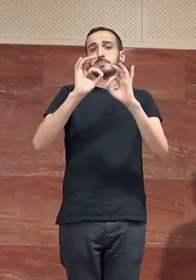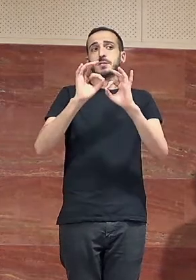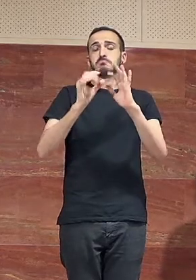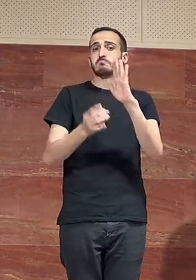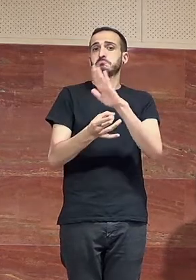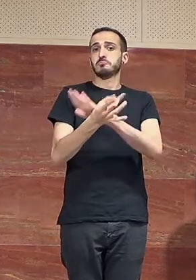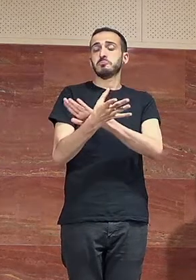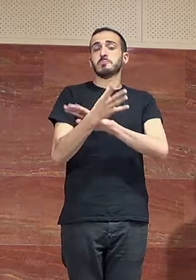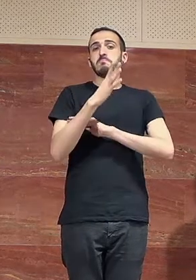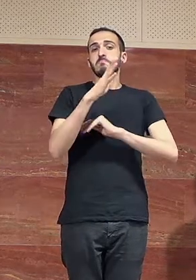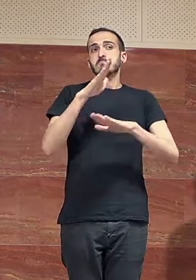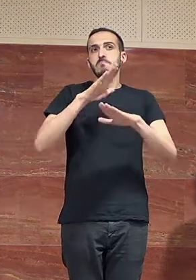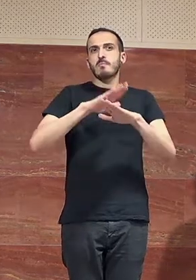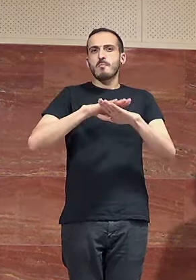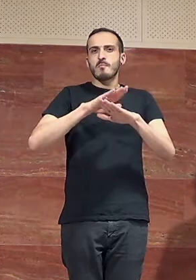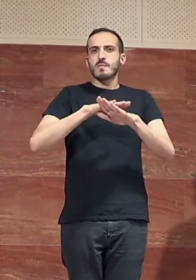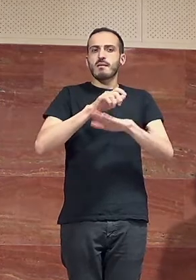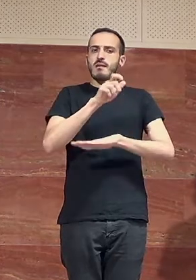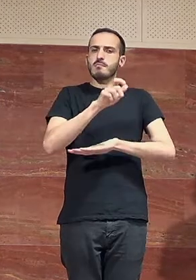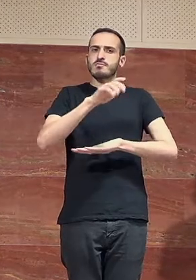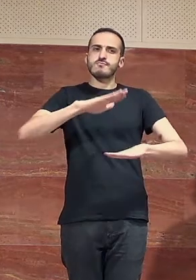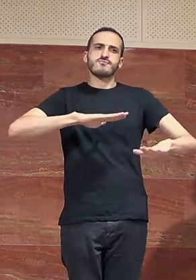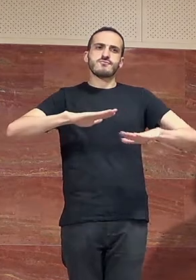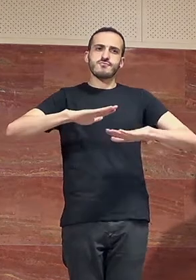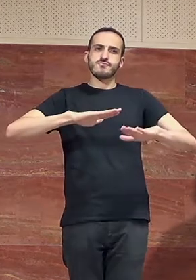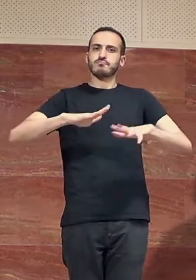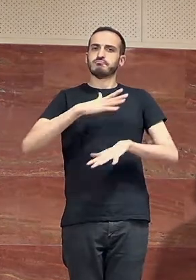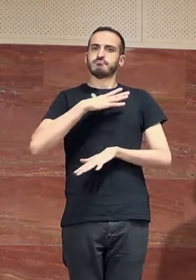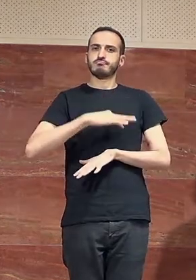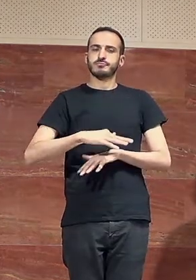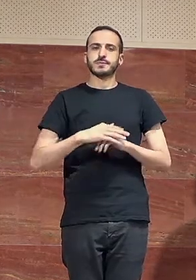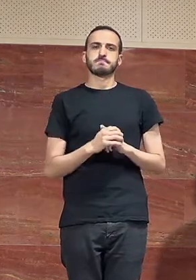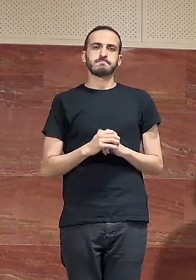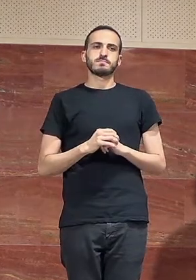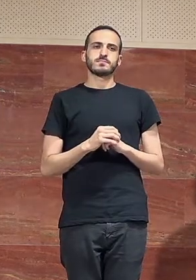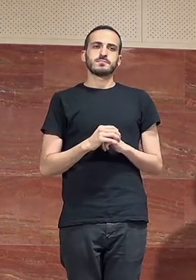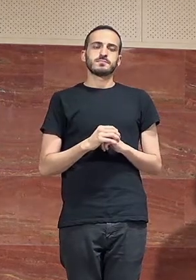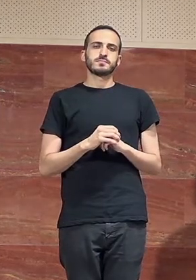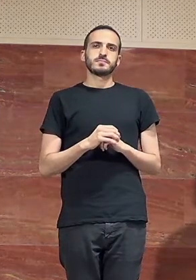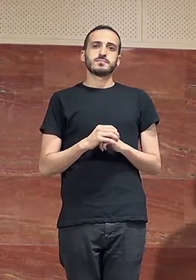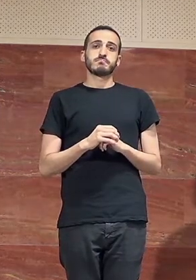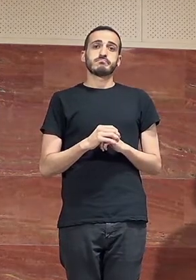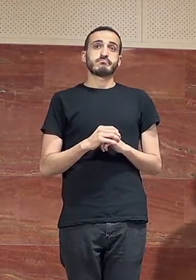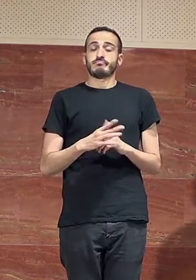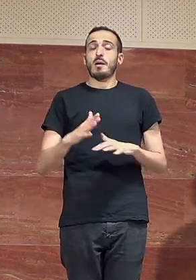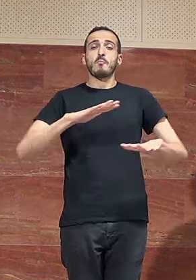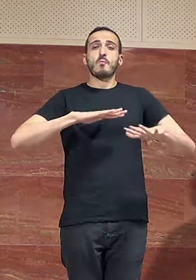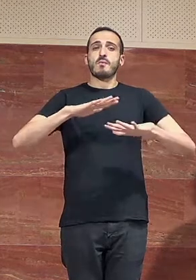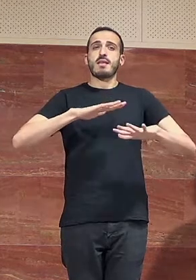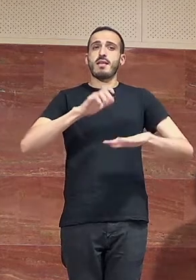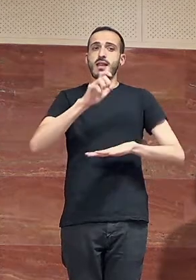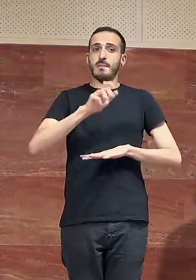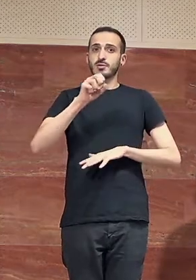promover esencialmente la movilidad peatonal, aunque tienen otras vinculaciones. Realmente la movilidad peatonal es la